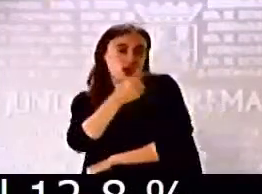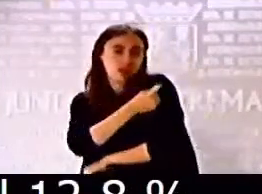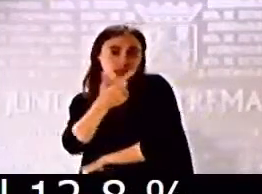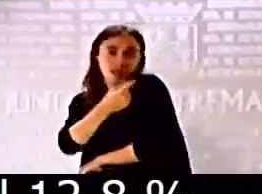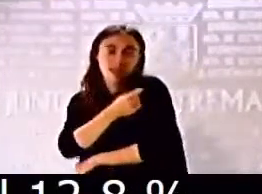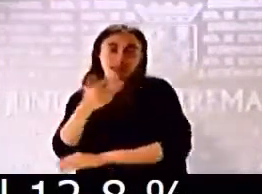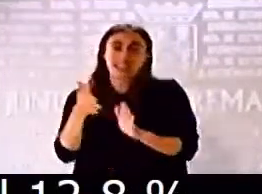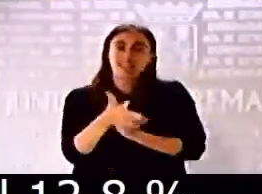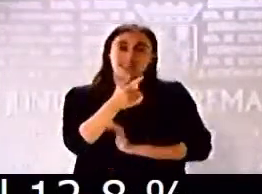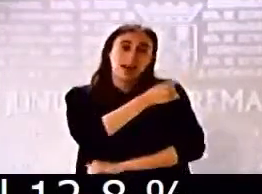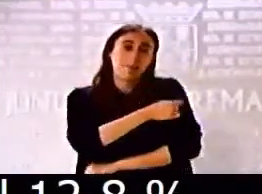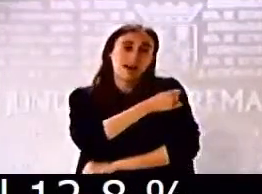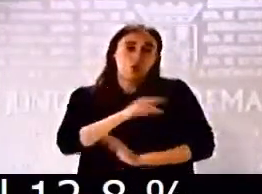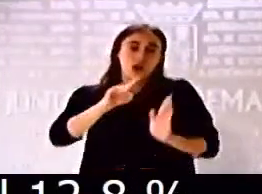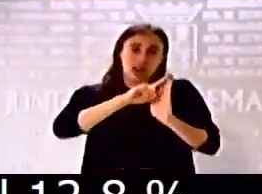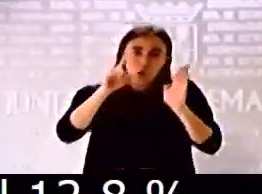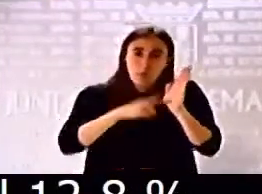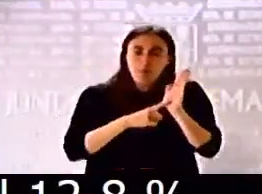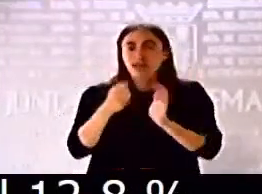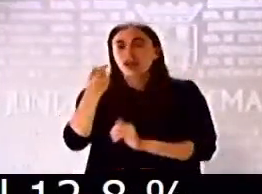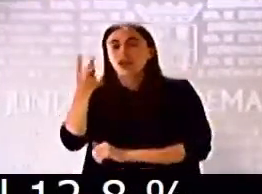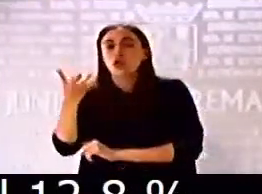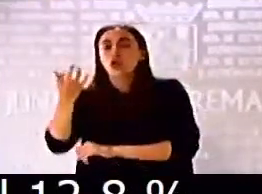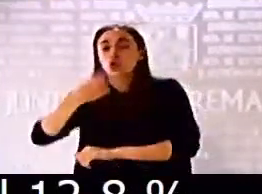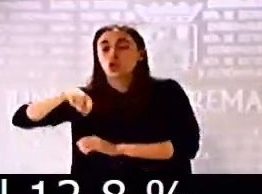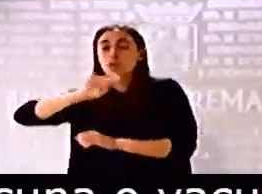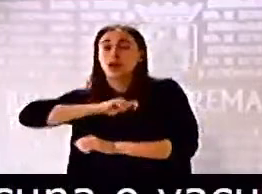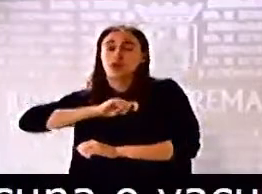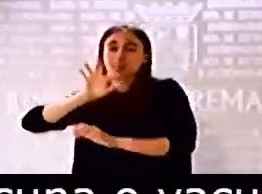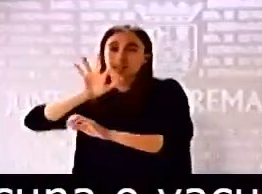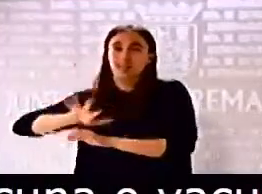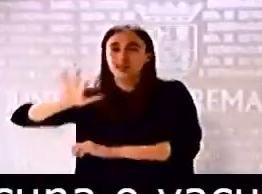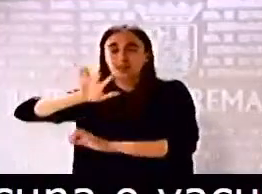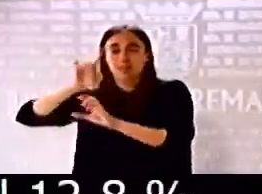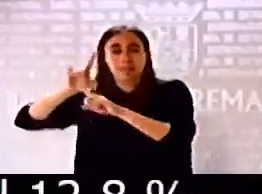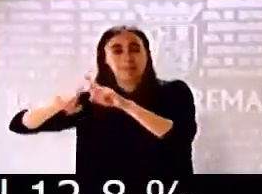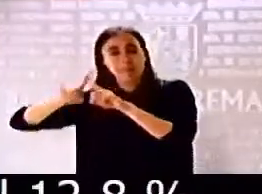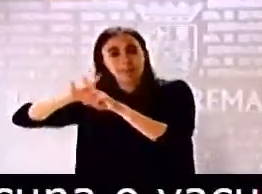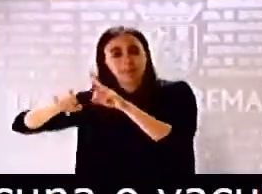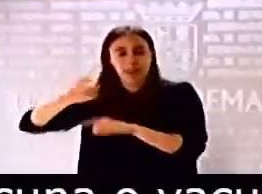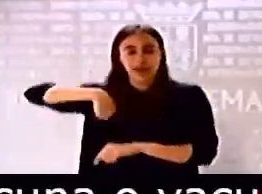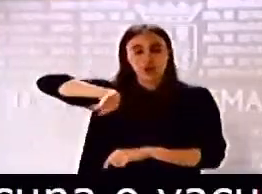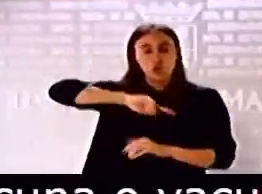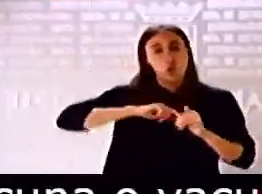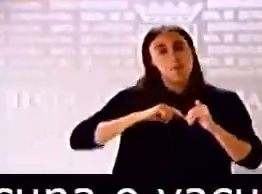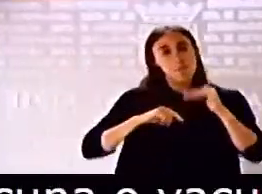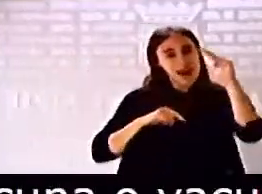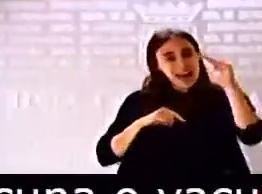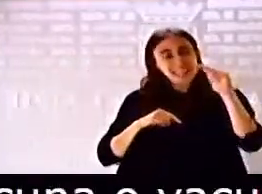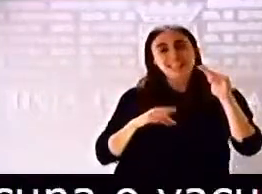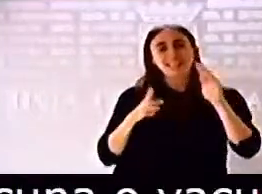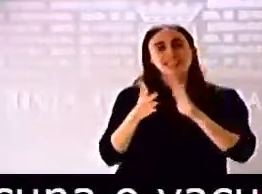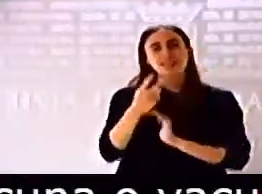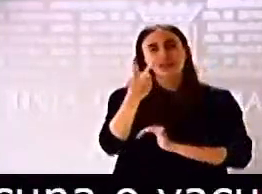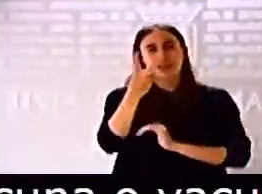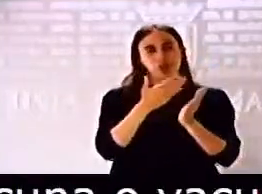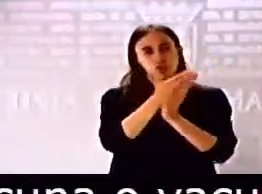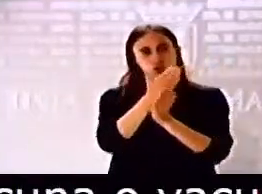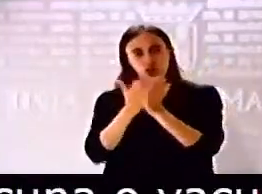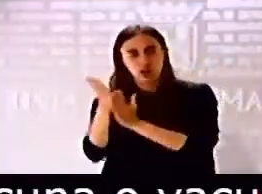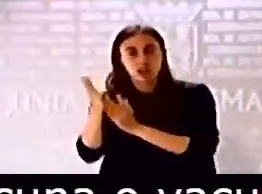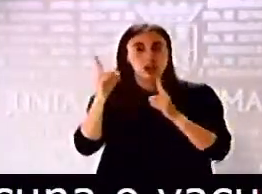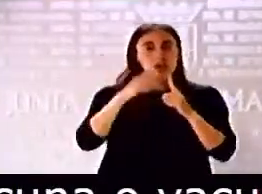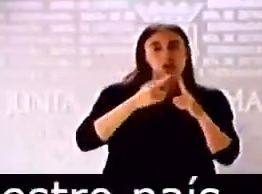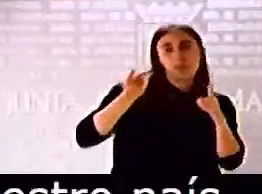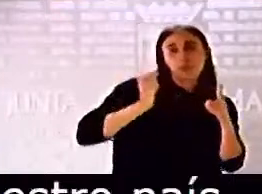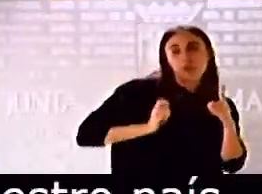completa, por encima de la media de nuestro país, habla de dos cosas fundamentales. Uno, que nuestros profesionales lo están haciendo muy